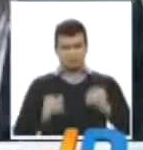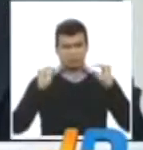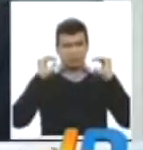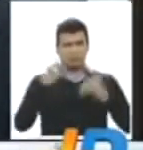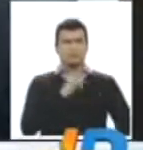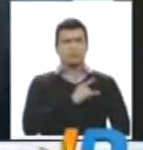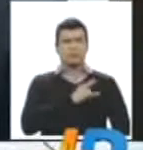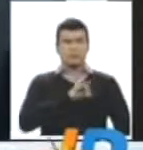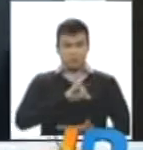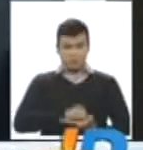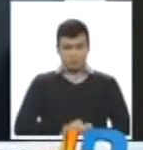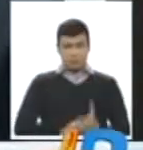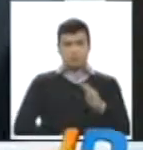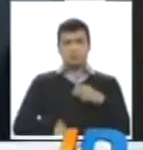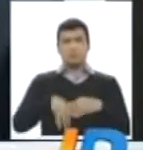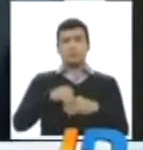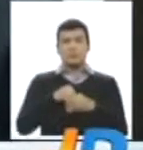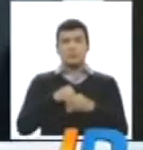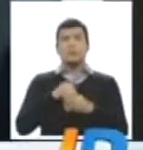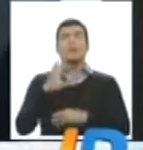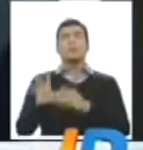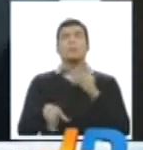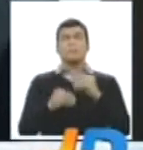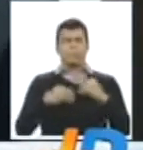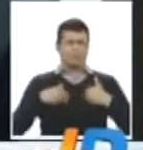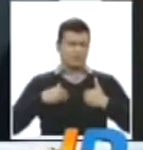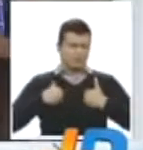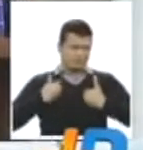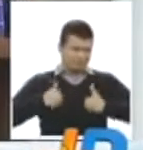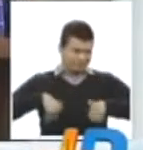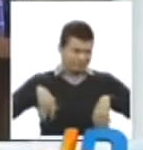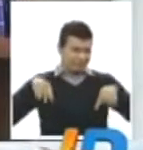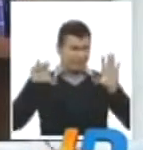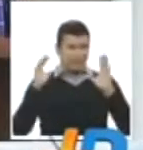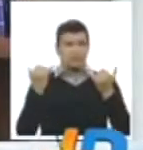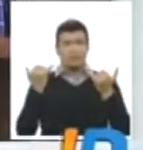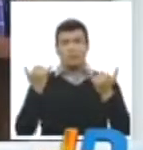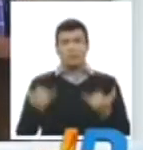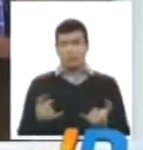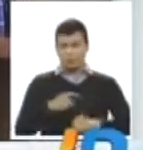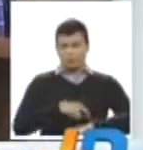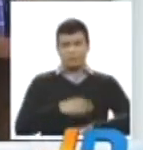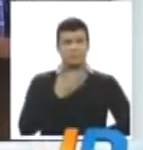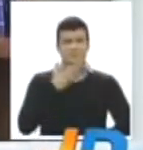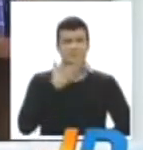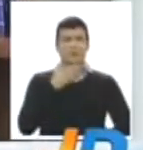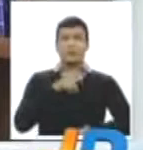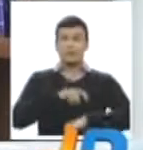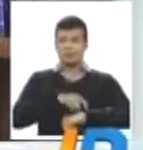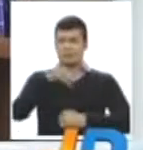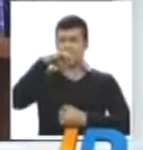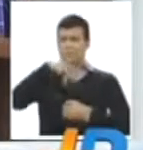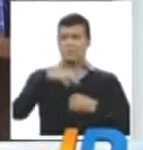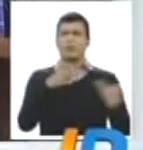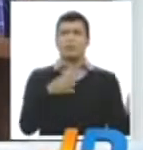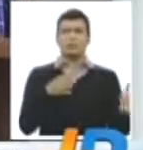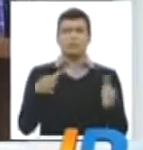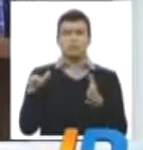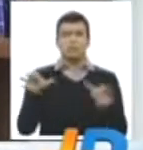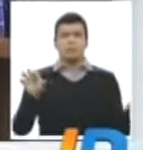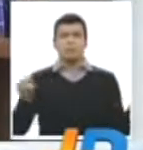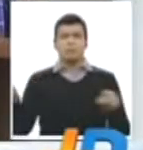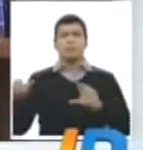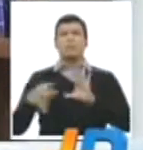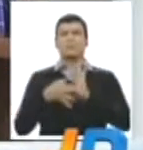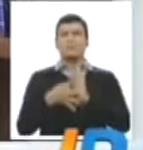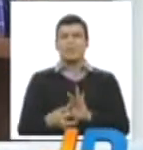la universidad y estamos supremamente contentos. Lógicamente, aquí en este momento electoral, en este proceso coyuntural